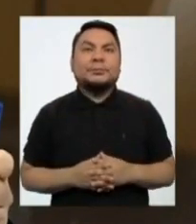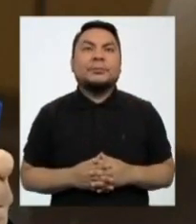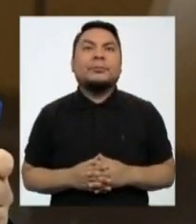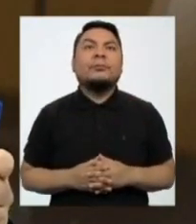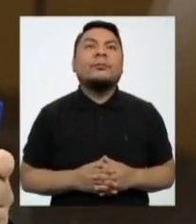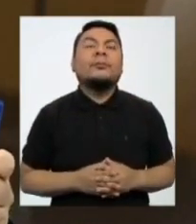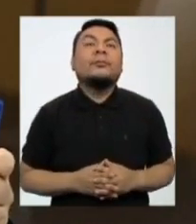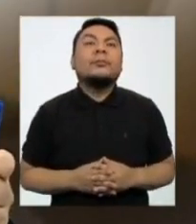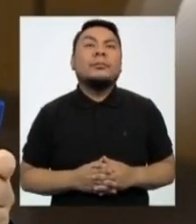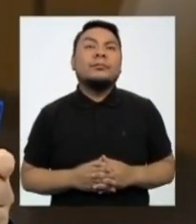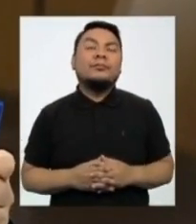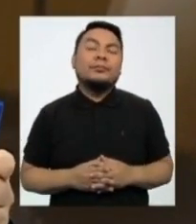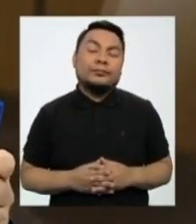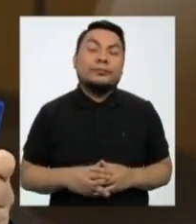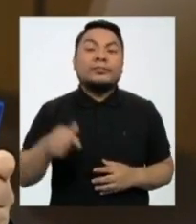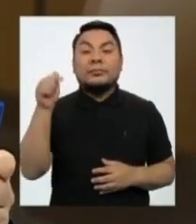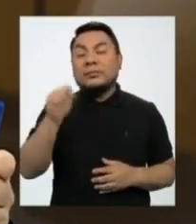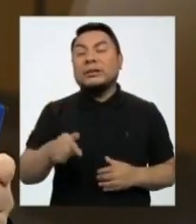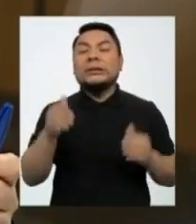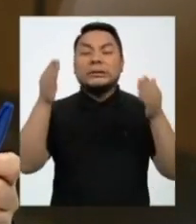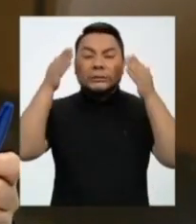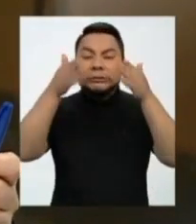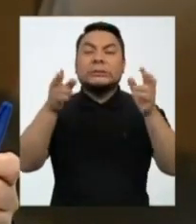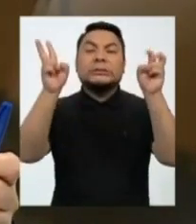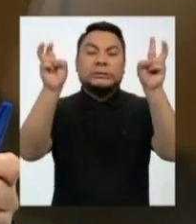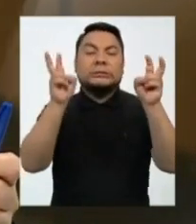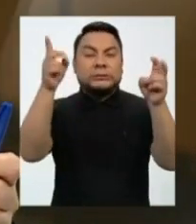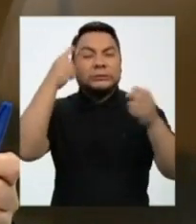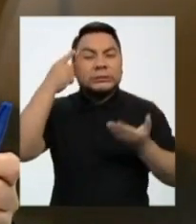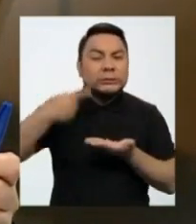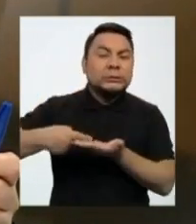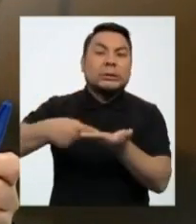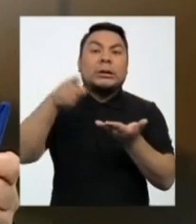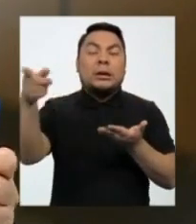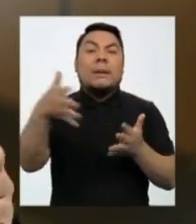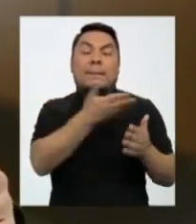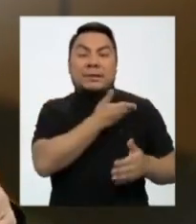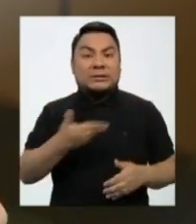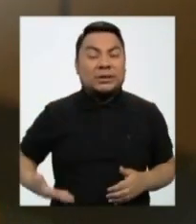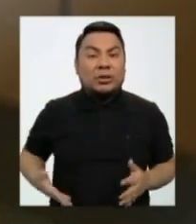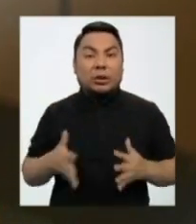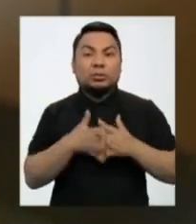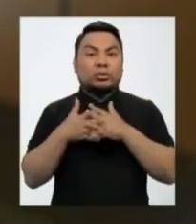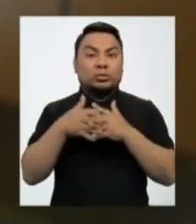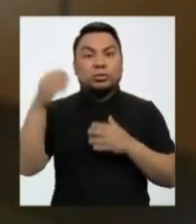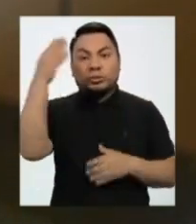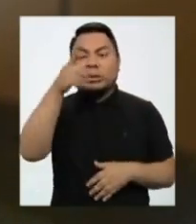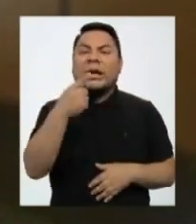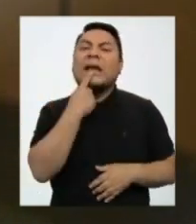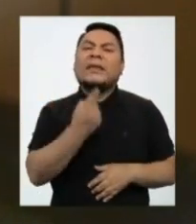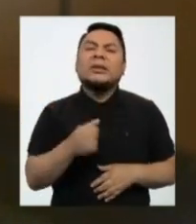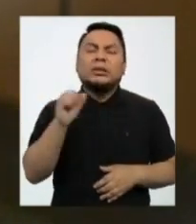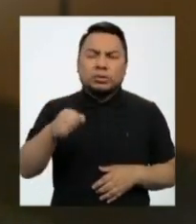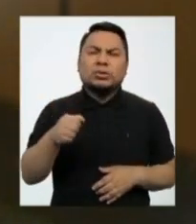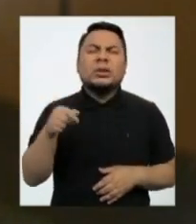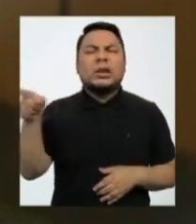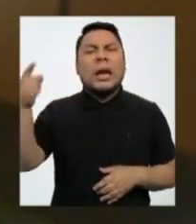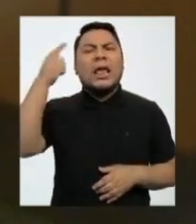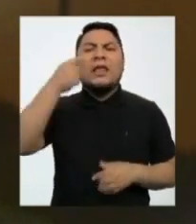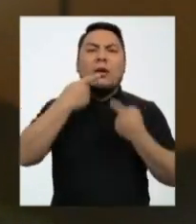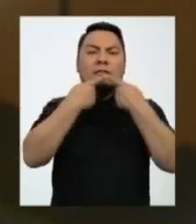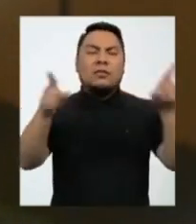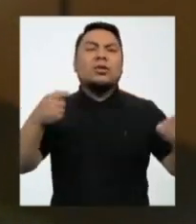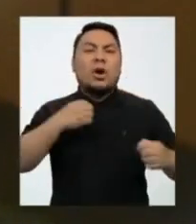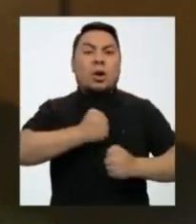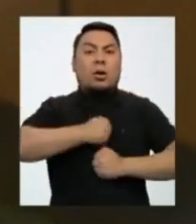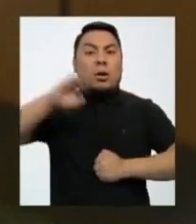La crisis venezolana fue uno de los temas centrales en esta jornada en la que el presidente de los Estados Unidos, Donald Trump, abogó por un golpe militar para el